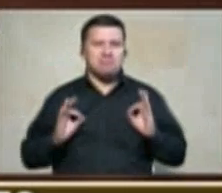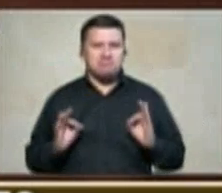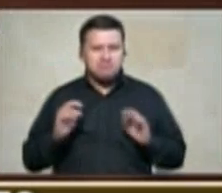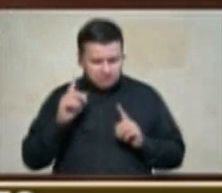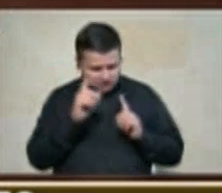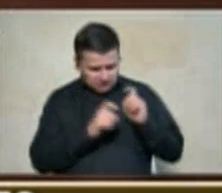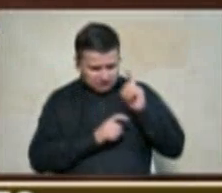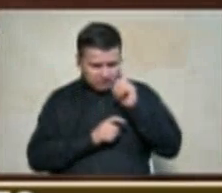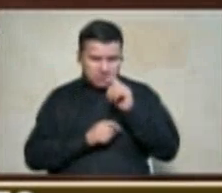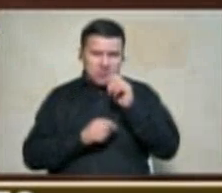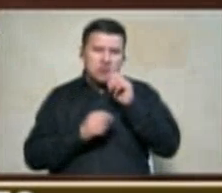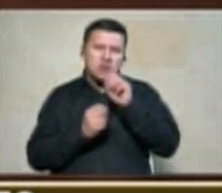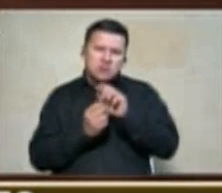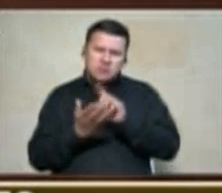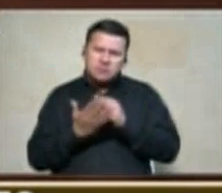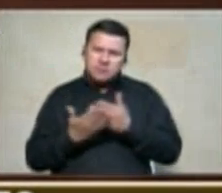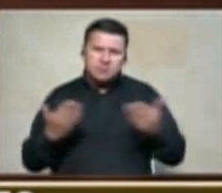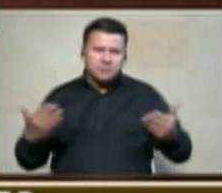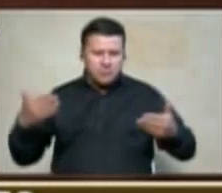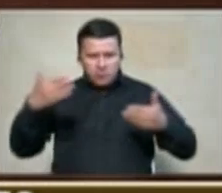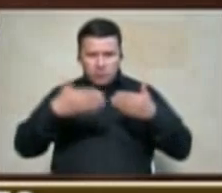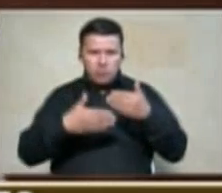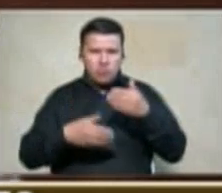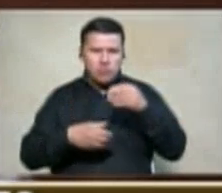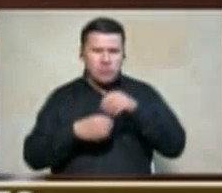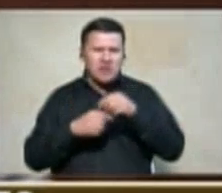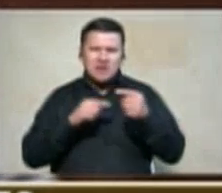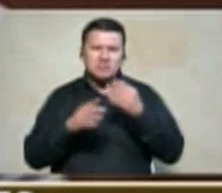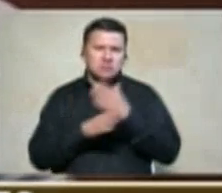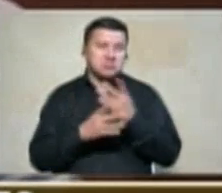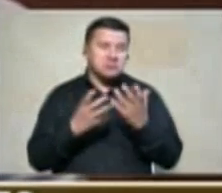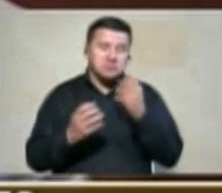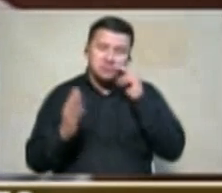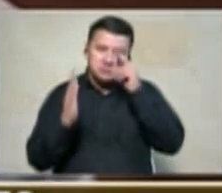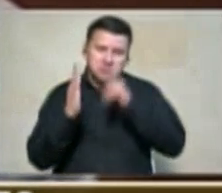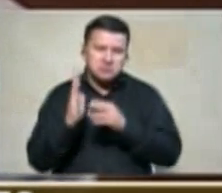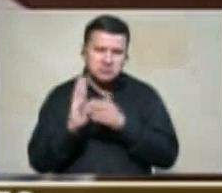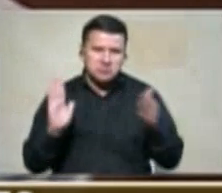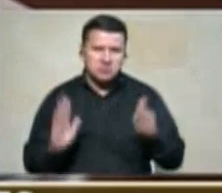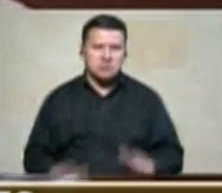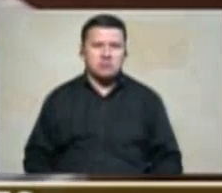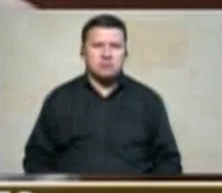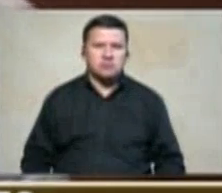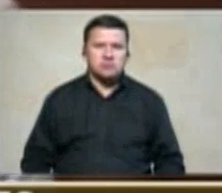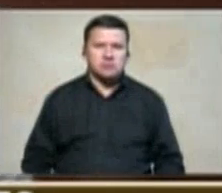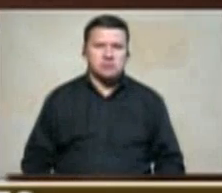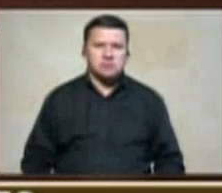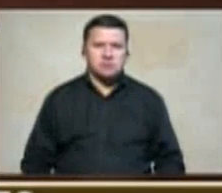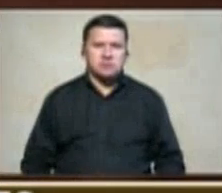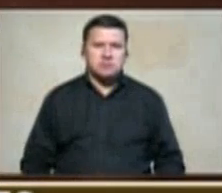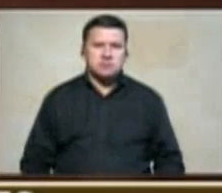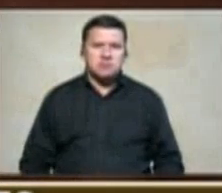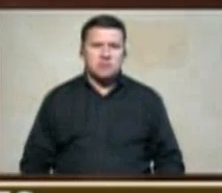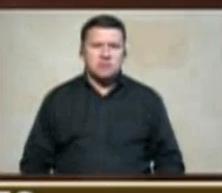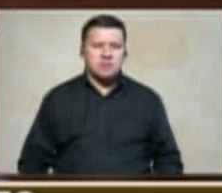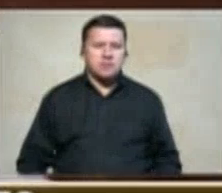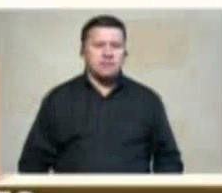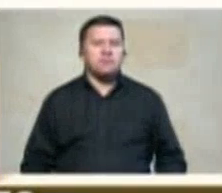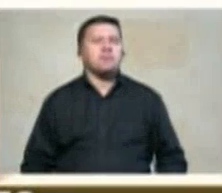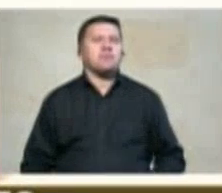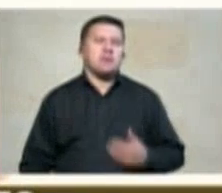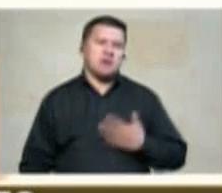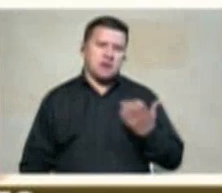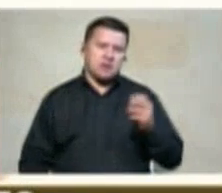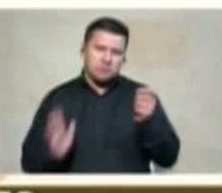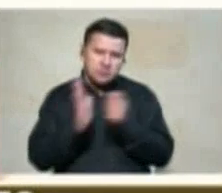el análisis de contexto con una cartografía del conflicto. Si quieren, miramos la siguiente diapositiva. Y en eso yo